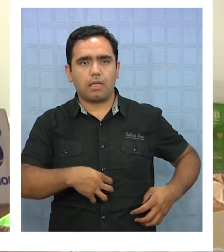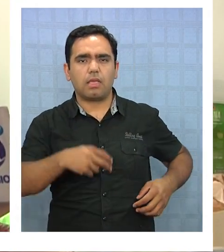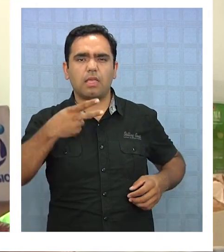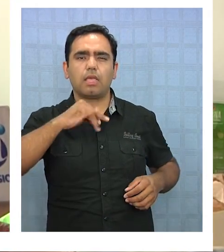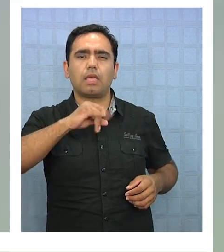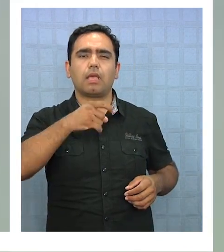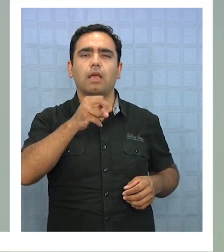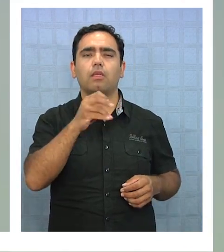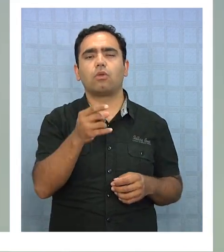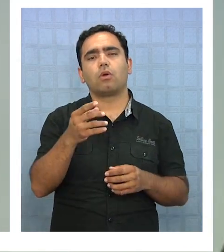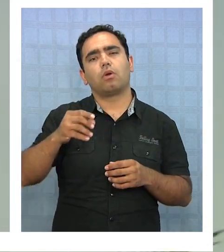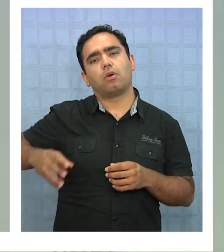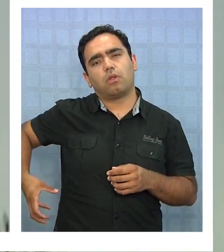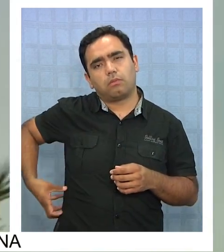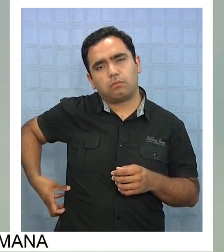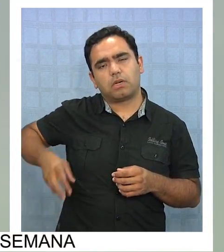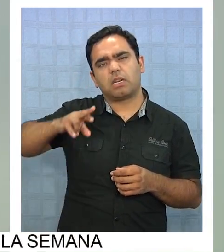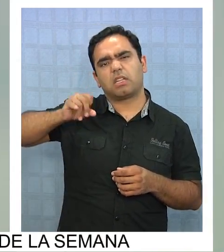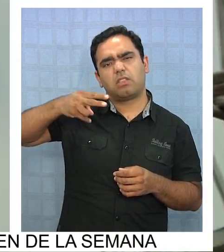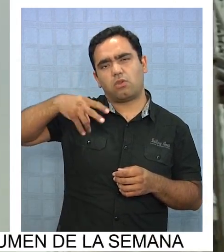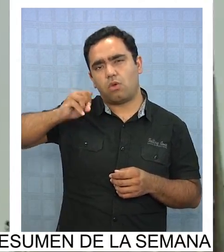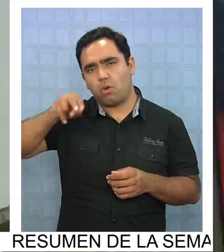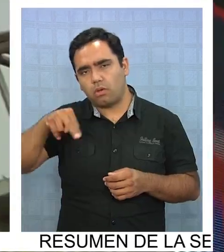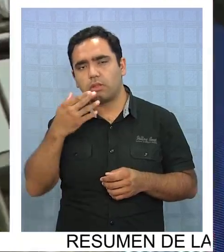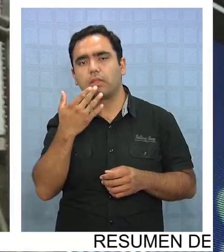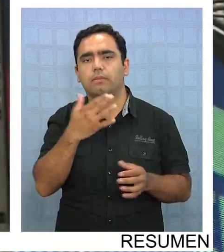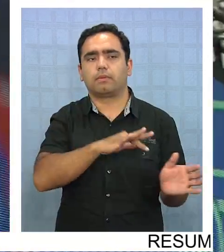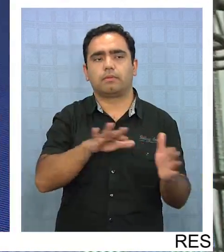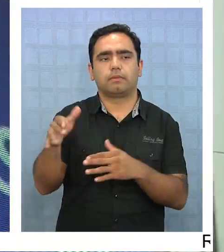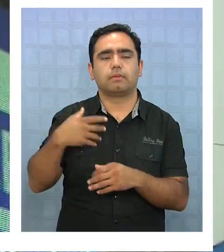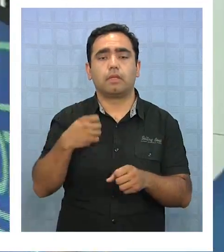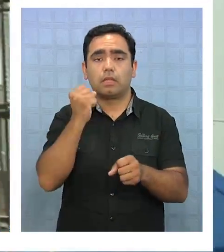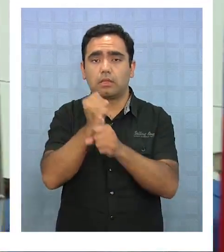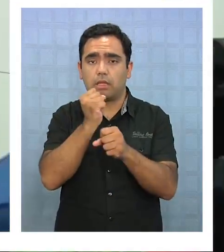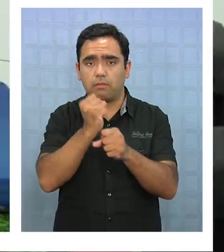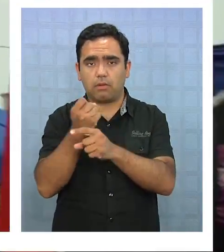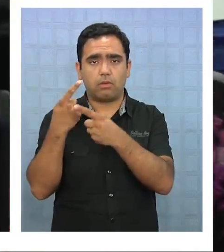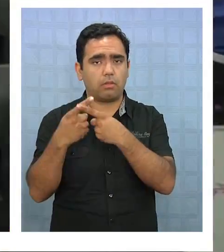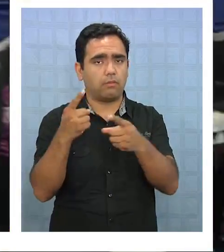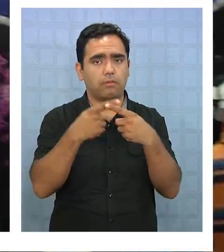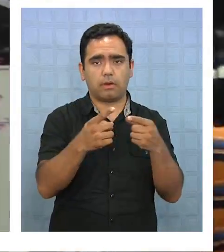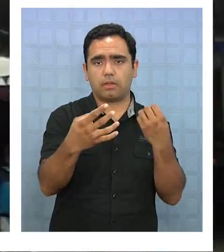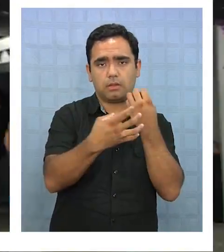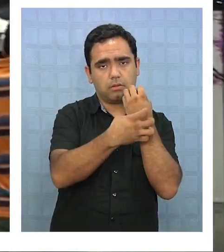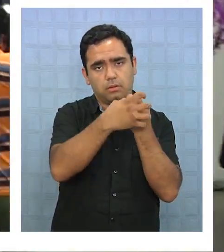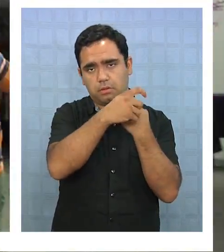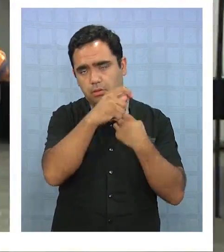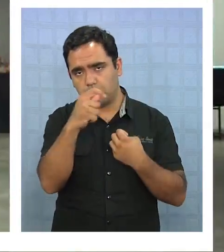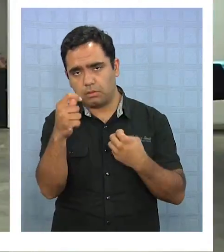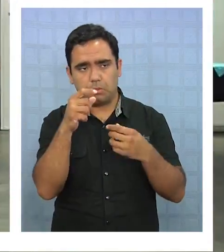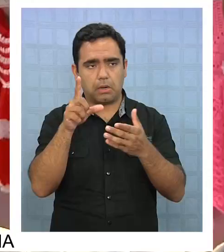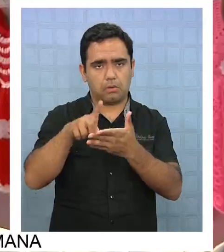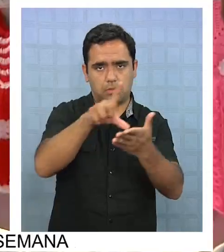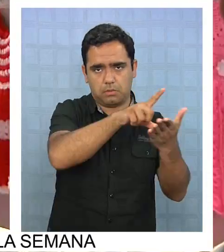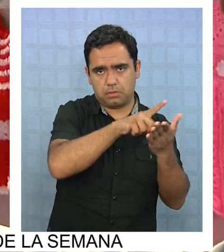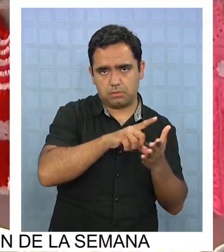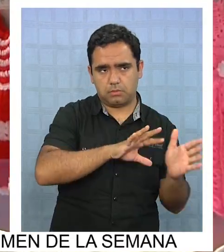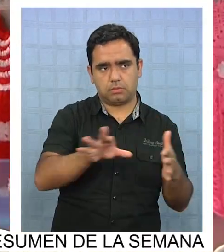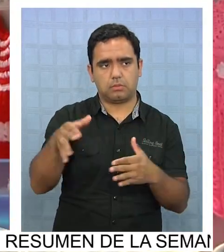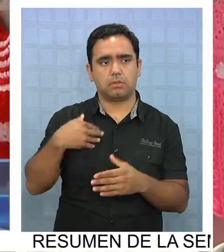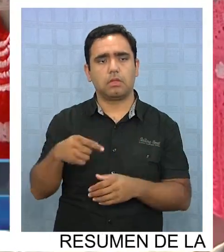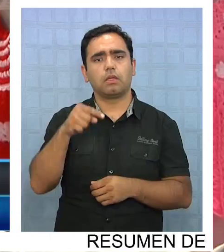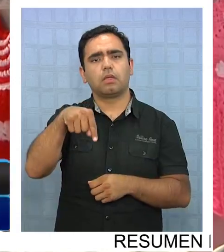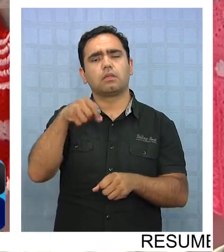circulatorio. Los trabajos artesanales expuestos provienen de distintos puntos de la región. Trabajamos